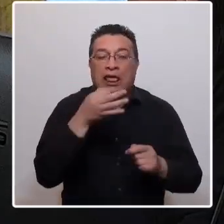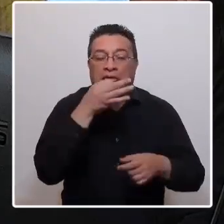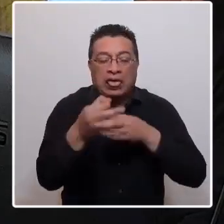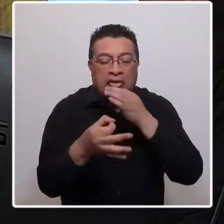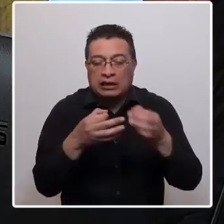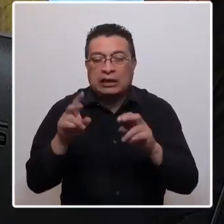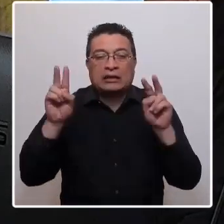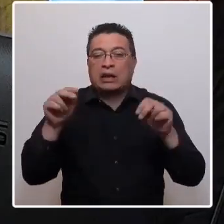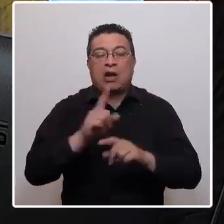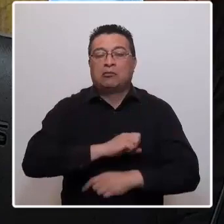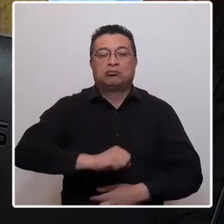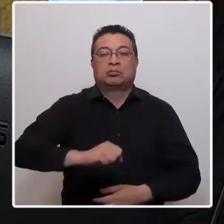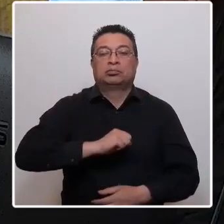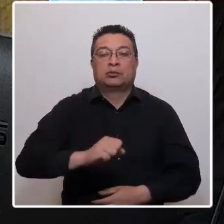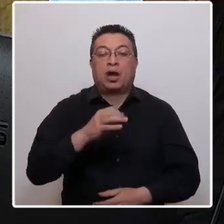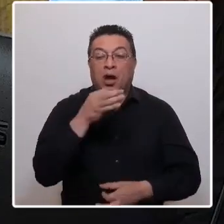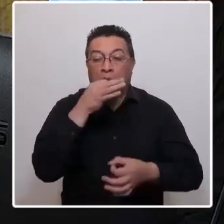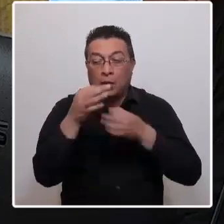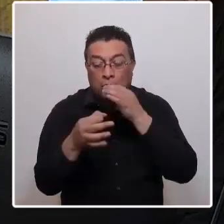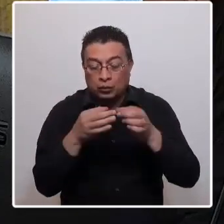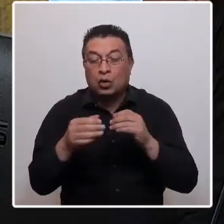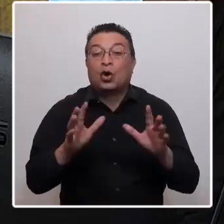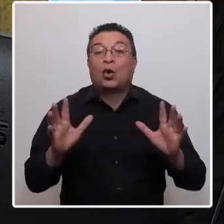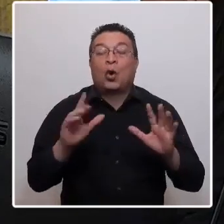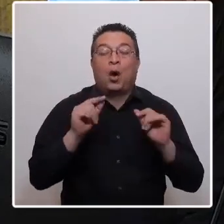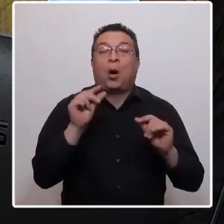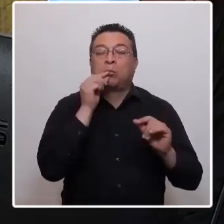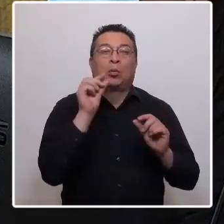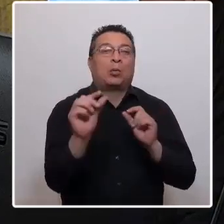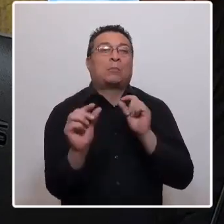materias o mencionarlas en la medida de lo posible.